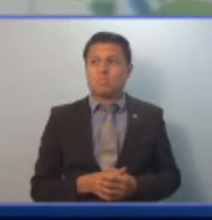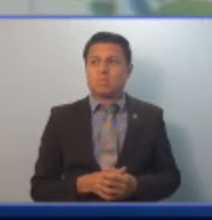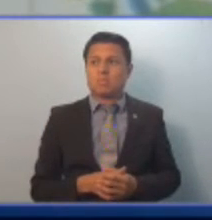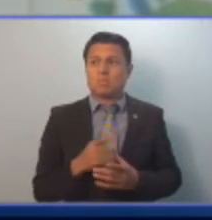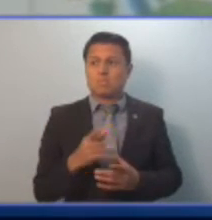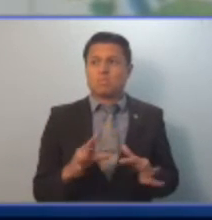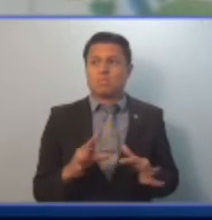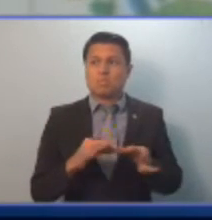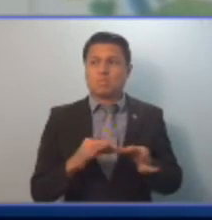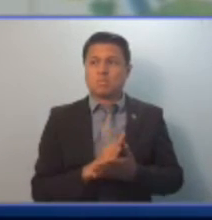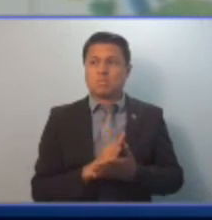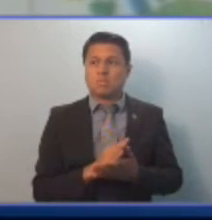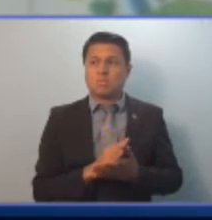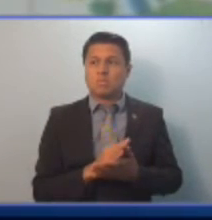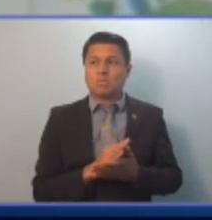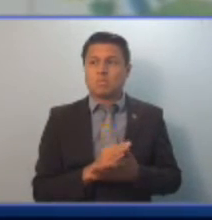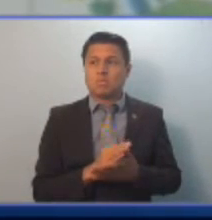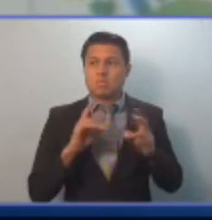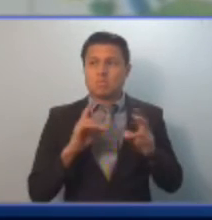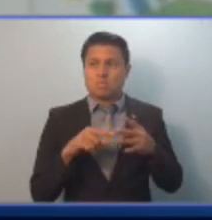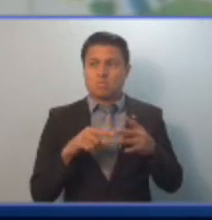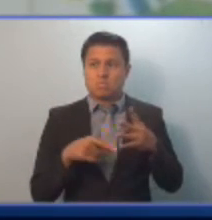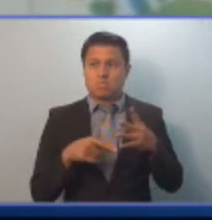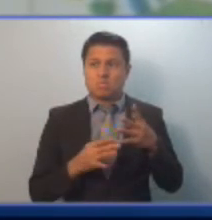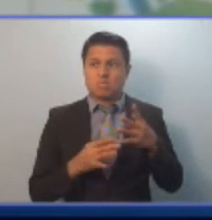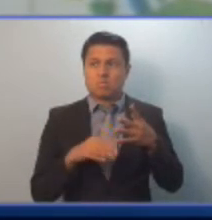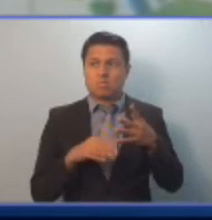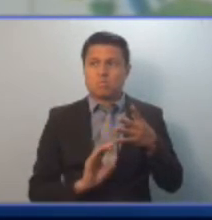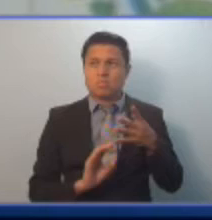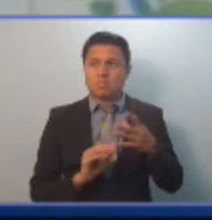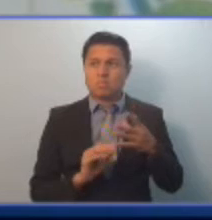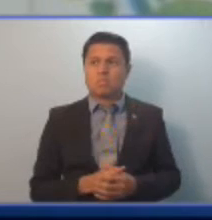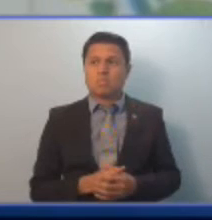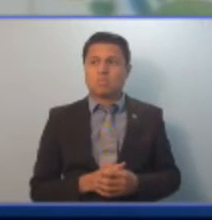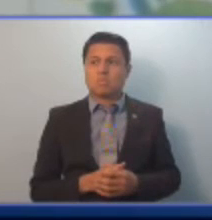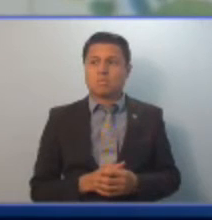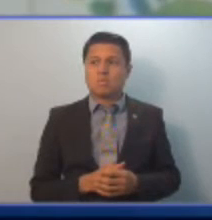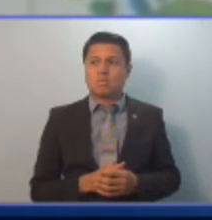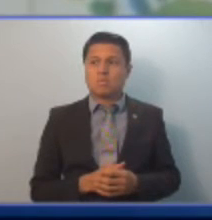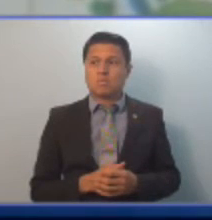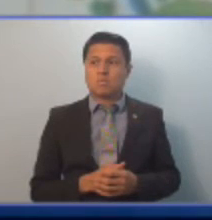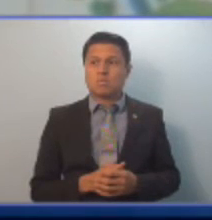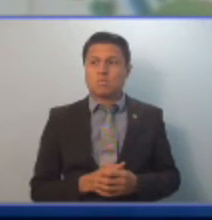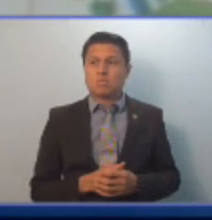involucró mucho por leer inconstitucionalidades, ¿verdad?